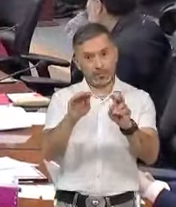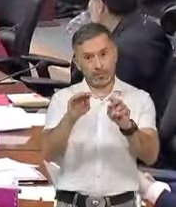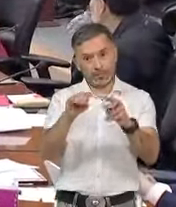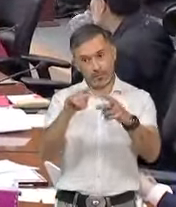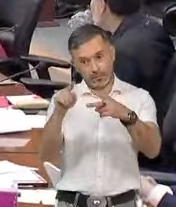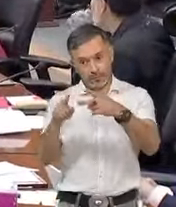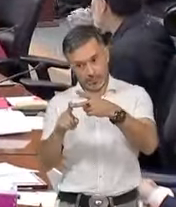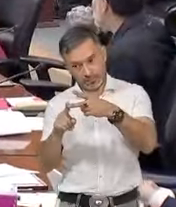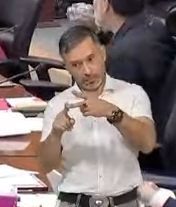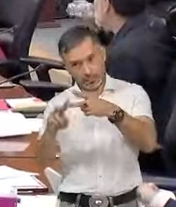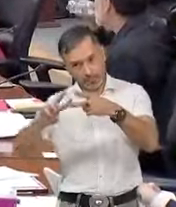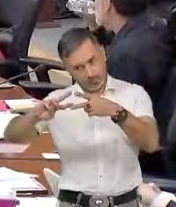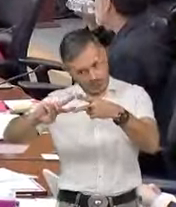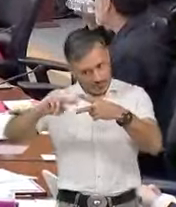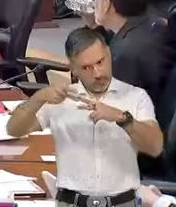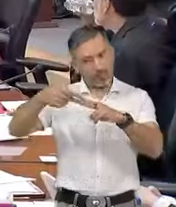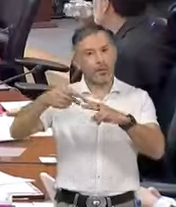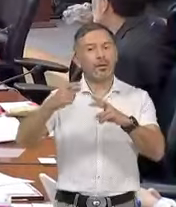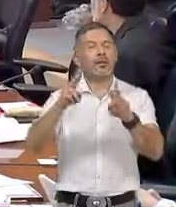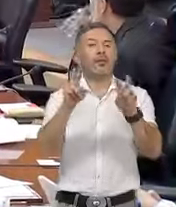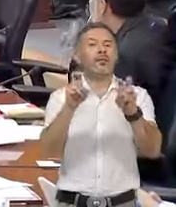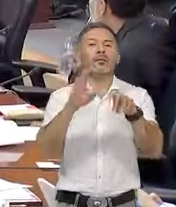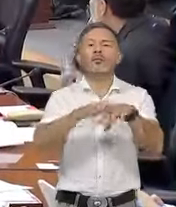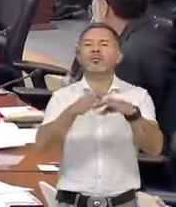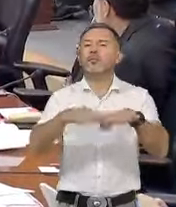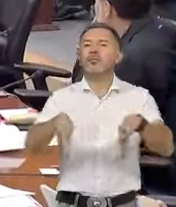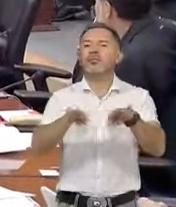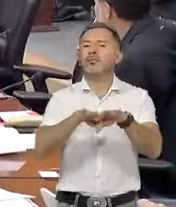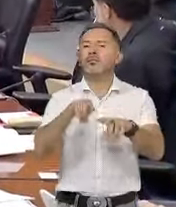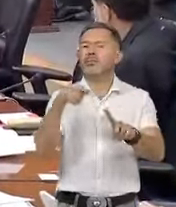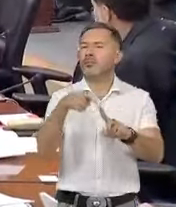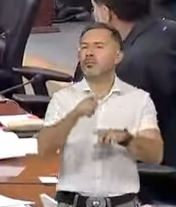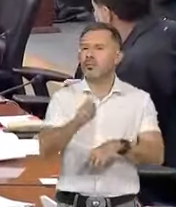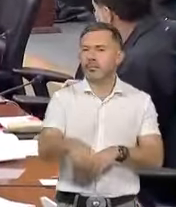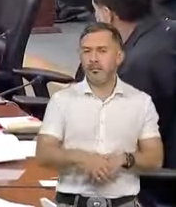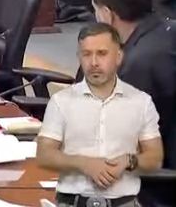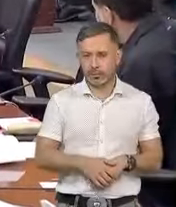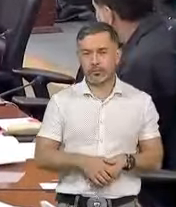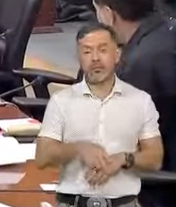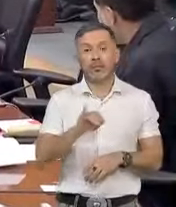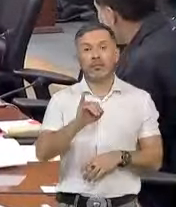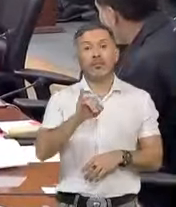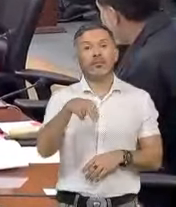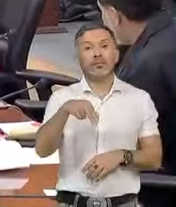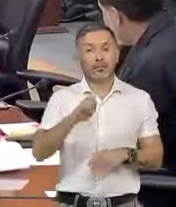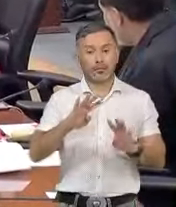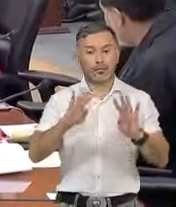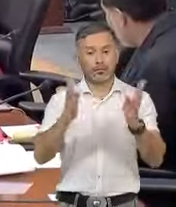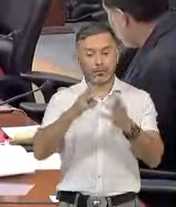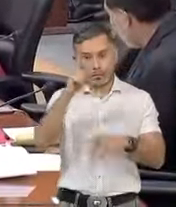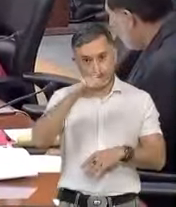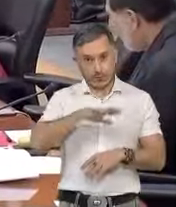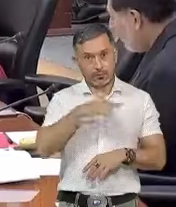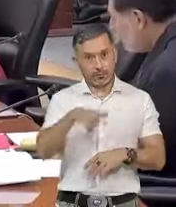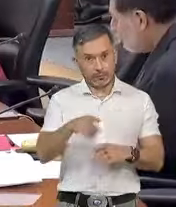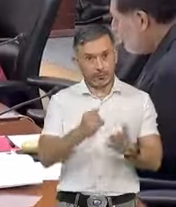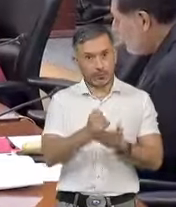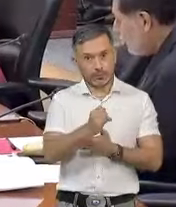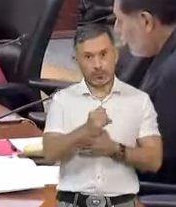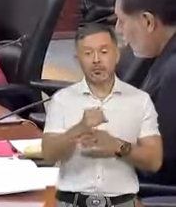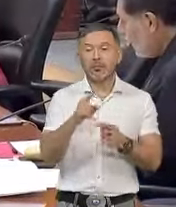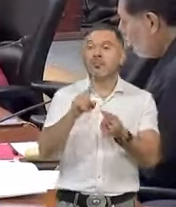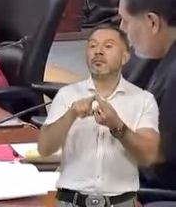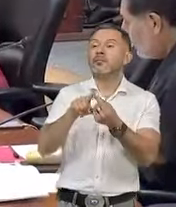tema principal y tiene que ver con el hecho de que la determinación que tomó este consejo general respecto a las personas